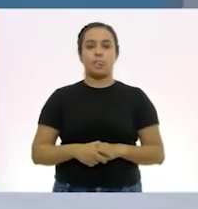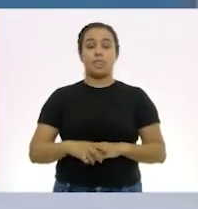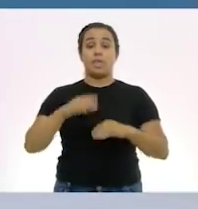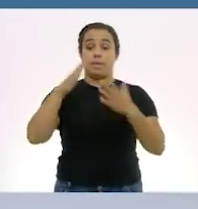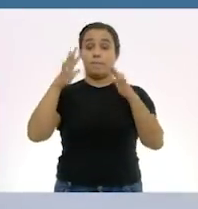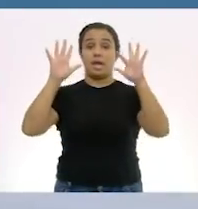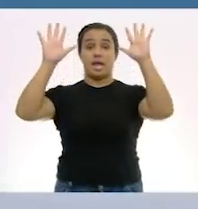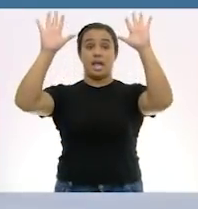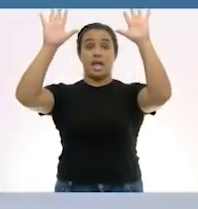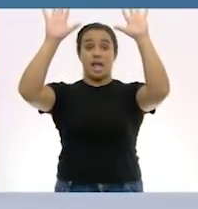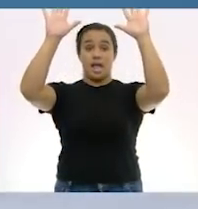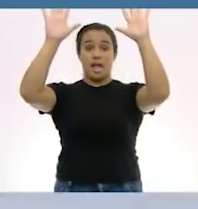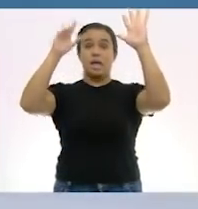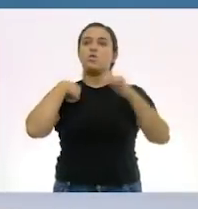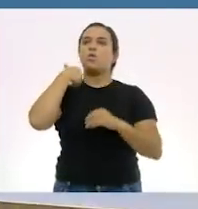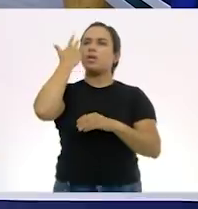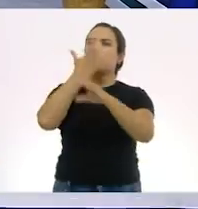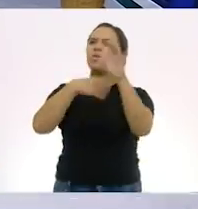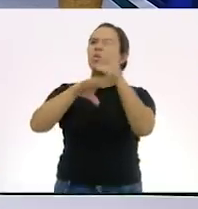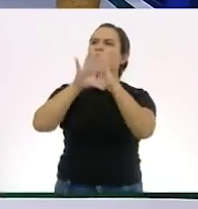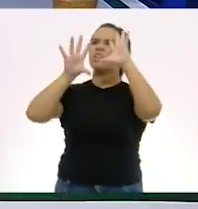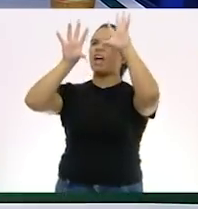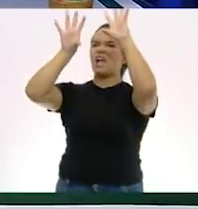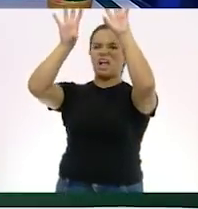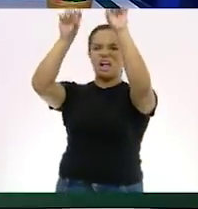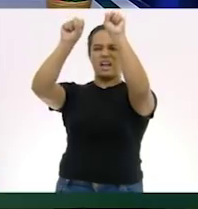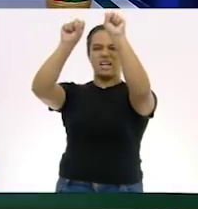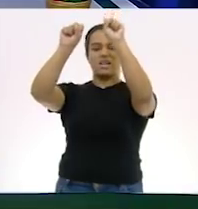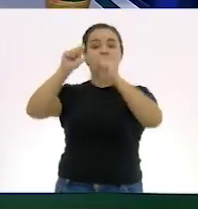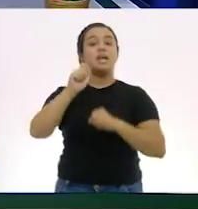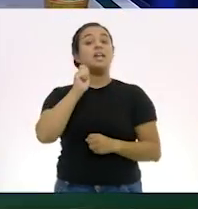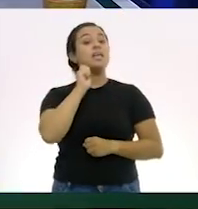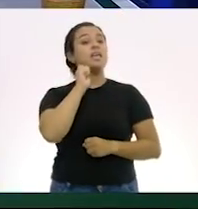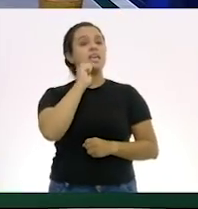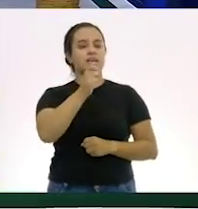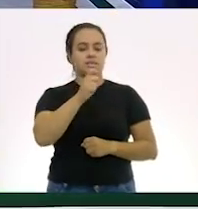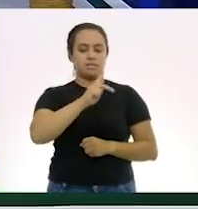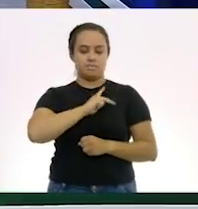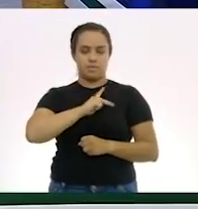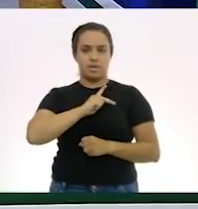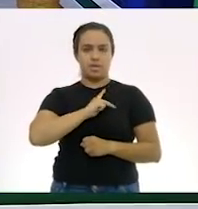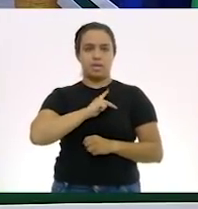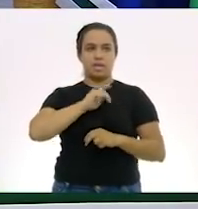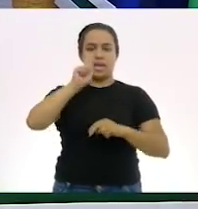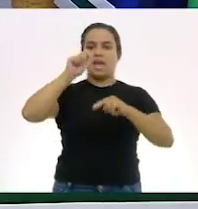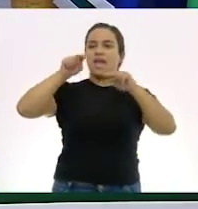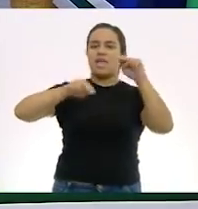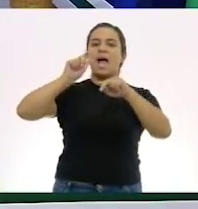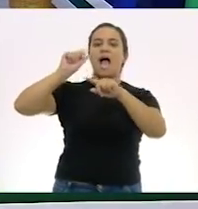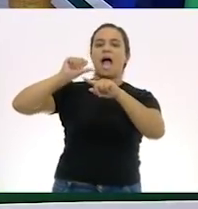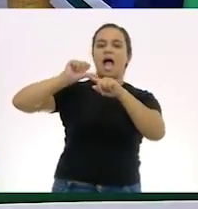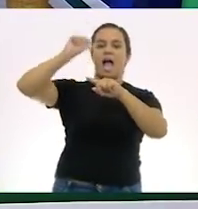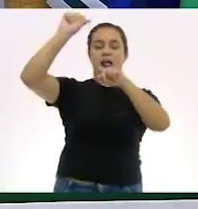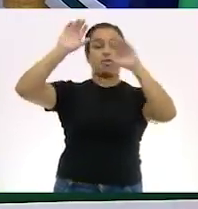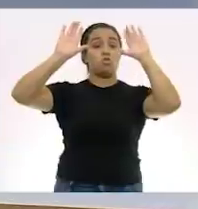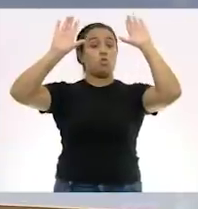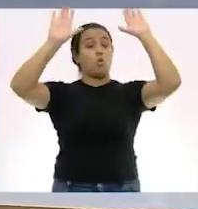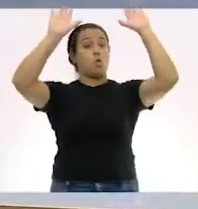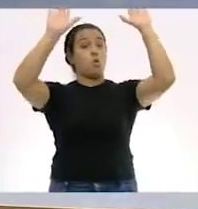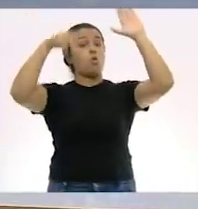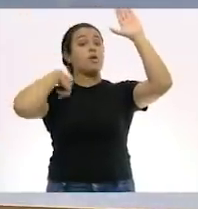estos niveles. Alto, medio y bajo. Muy bien. Entonces, te voy a pedir que hagas lo mismo que yo. Vamos a empezar a trabajar con